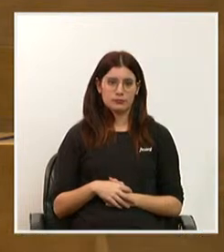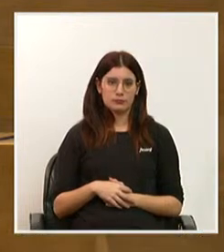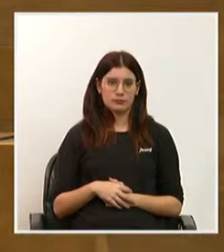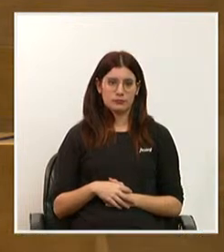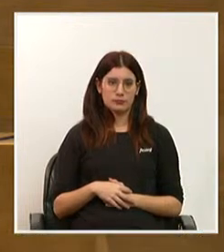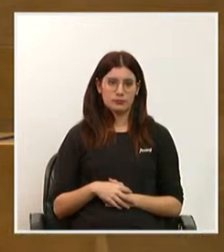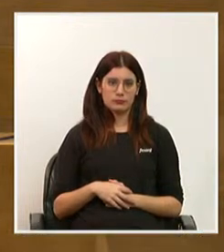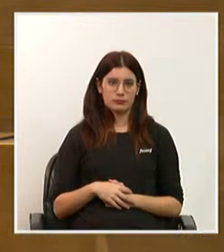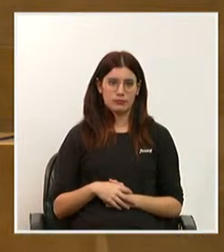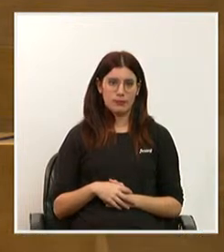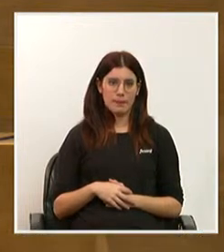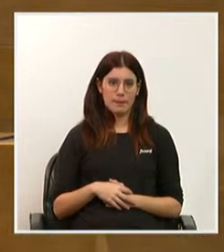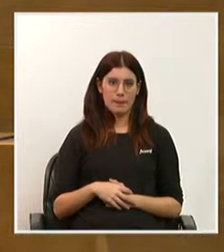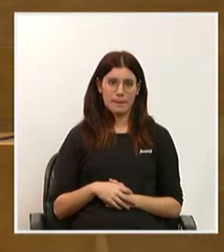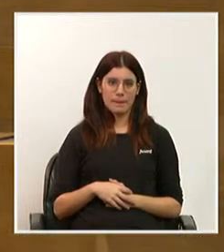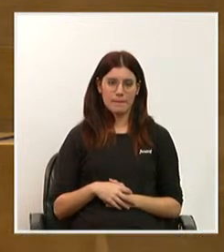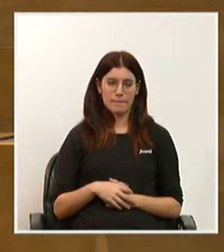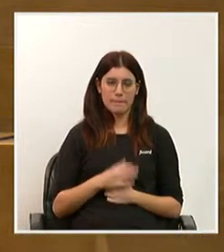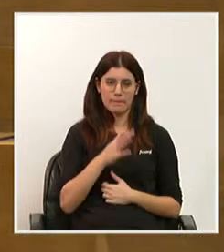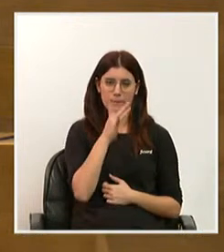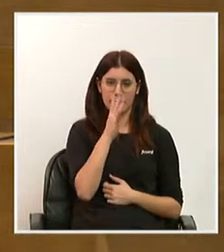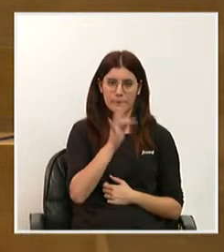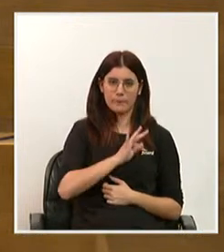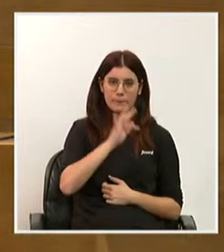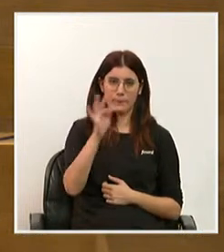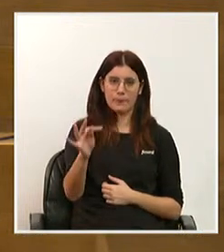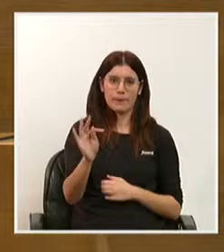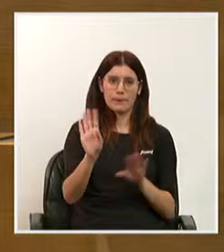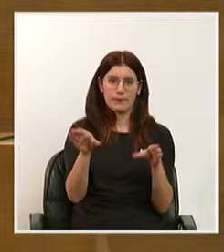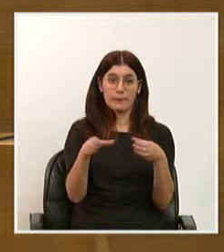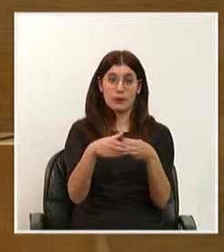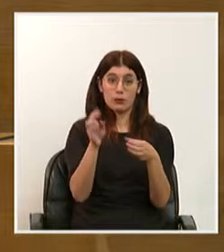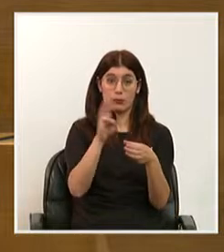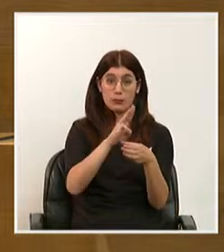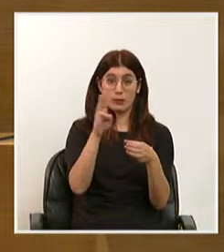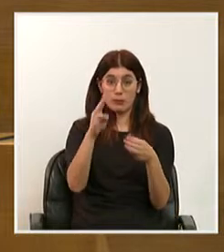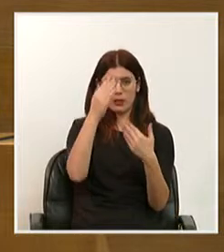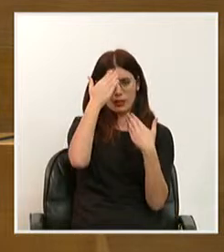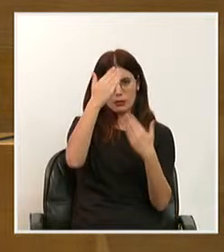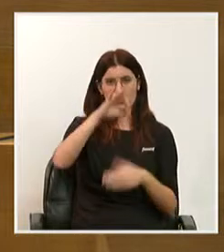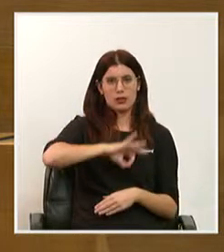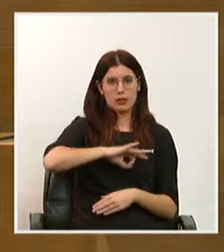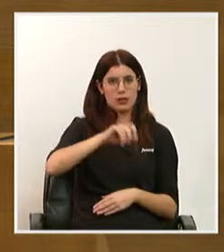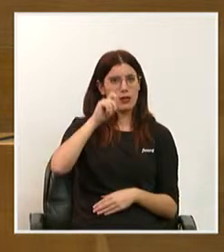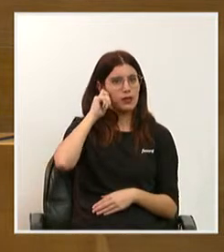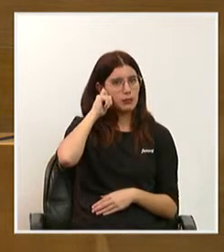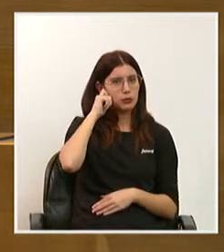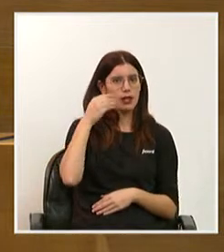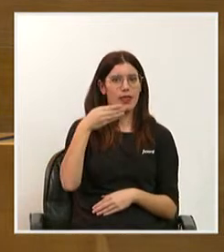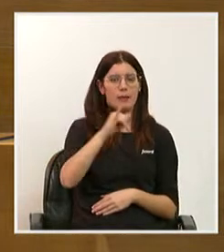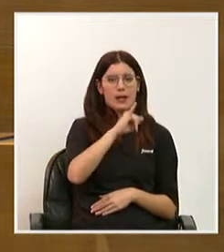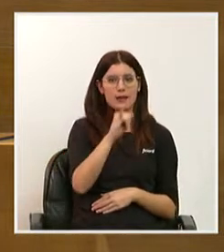Gracias tiene la palabra ahora por el grupo parlamentario popular la ilustre diputada Beatriz